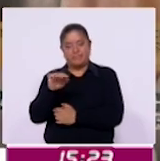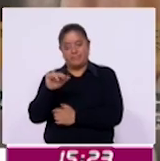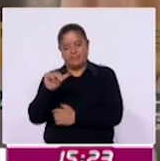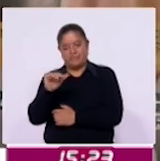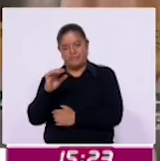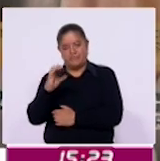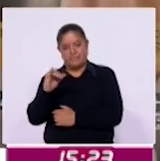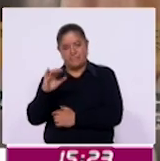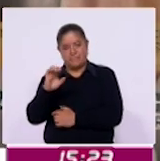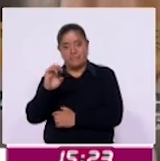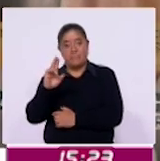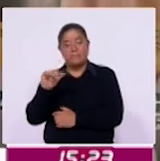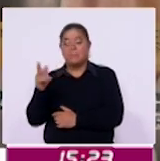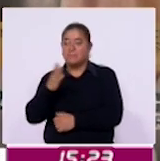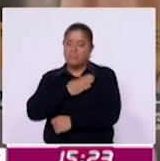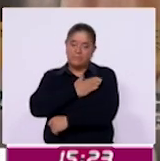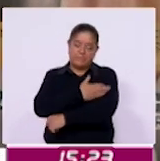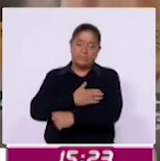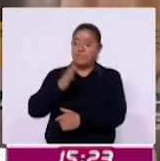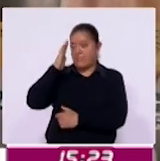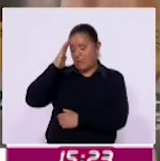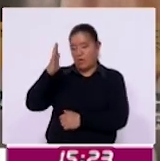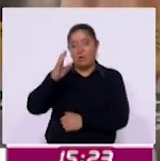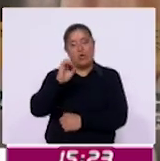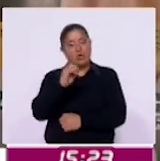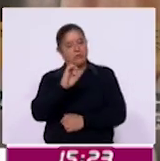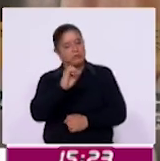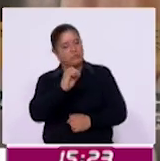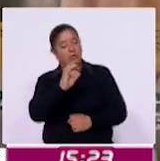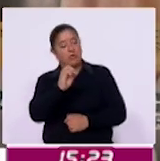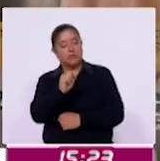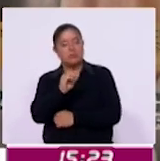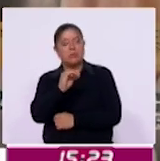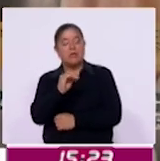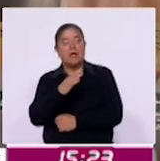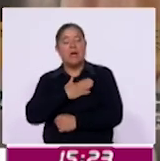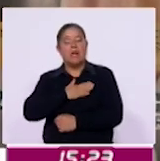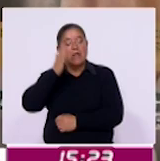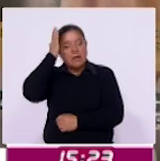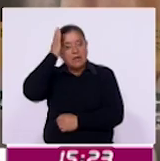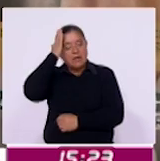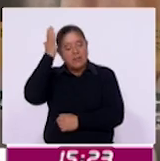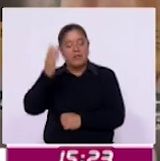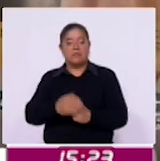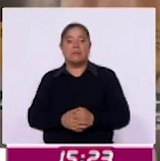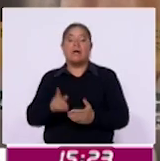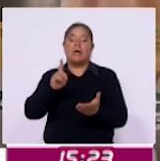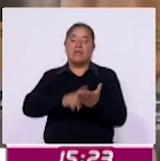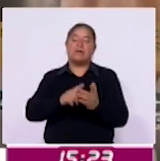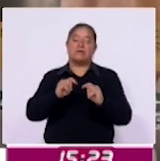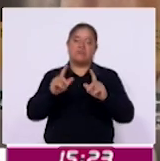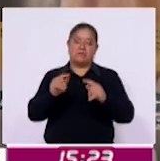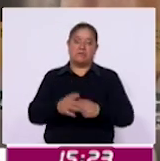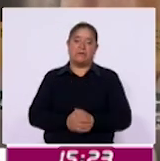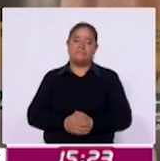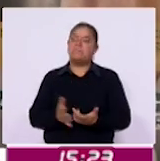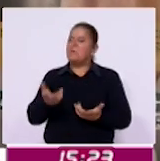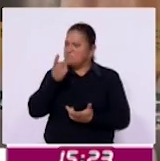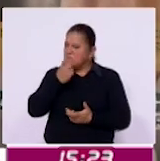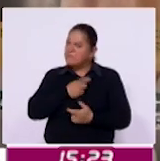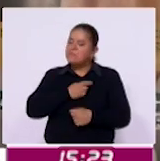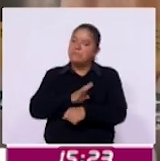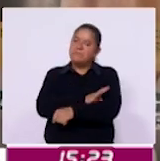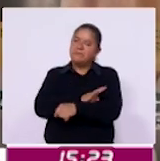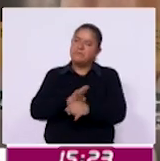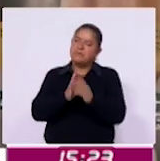tarde. ¿Qué tal? Muy buenas tardes. Su servidor Oscar Robles Avilés, gerente estatal de Financiera para el Bienestar en el Estado de Tlaxcala. Por favor, nos platica los beneficios